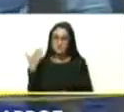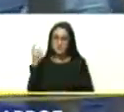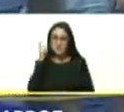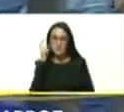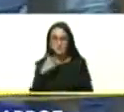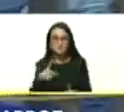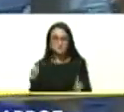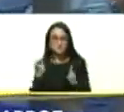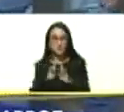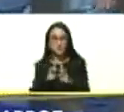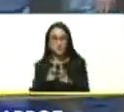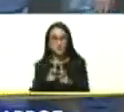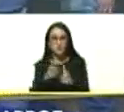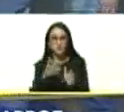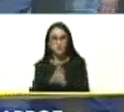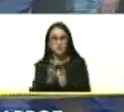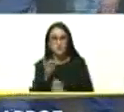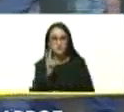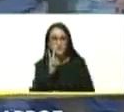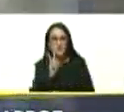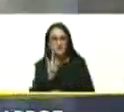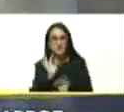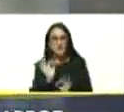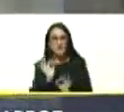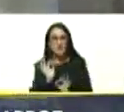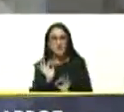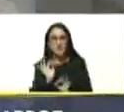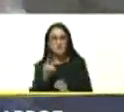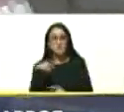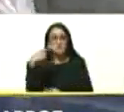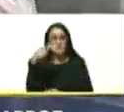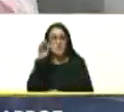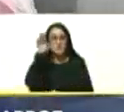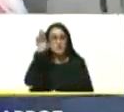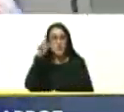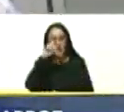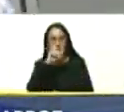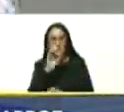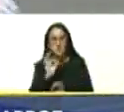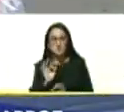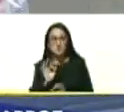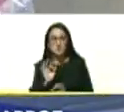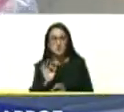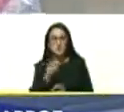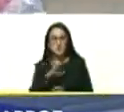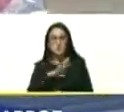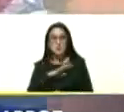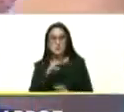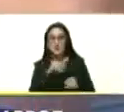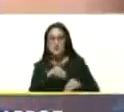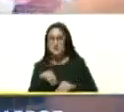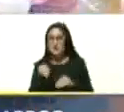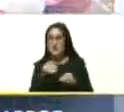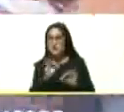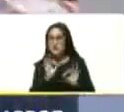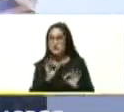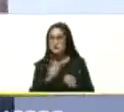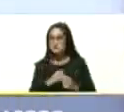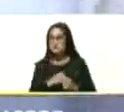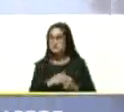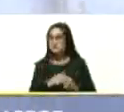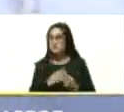estuvimos reunidos sobre la visión prospectiva para los próximos años, lo que es nuestras tierras, poner al máximo lo